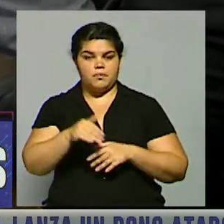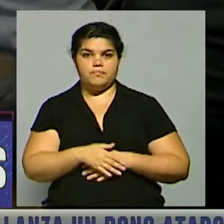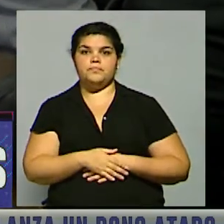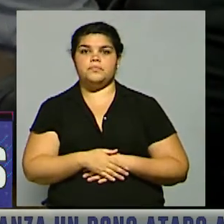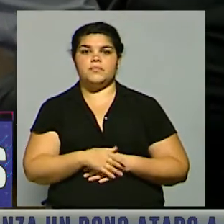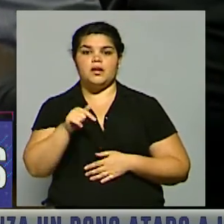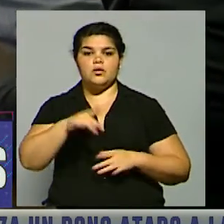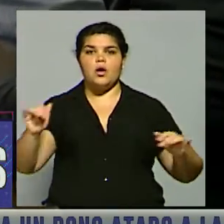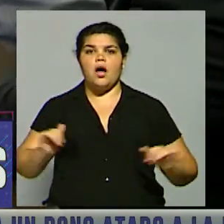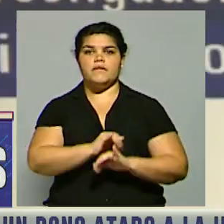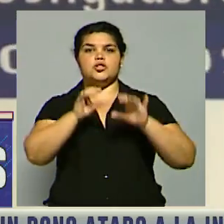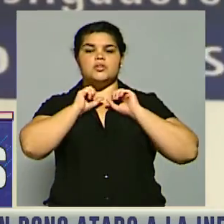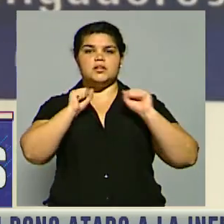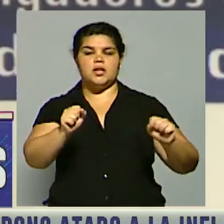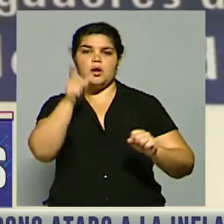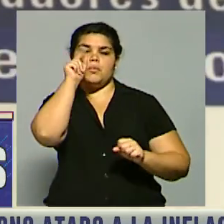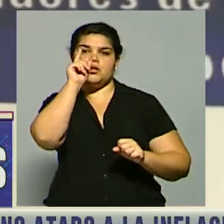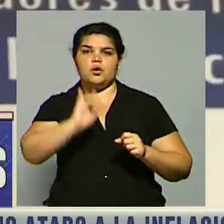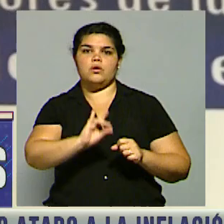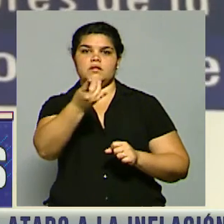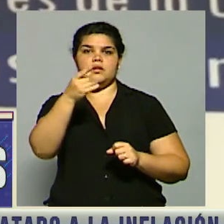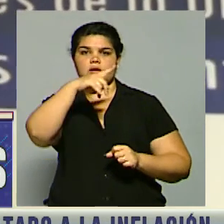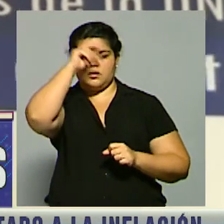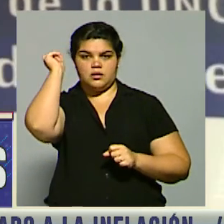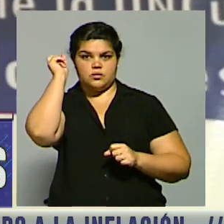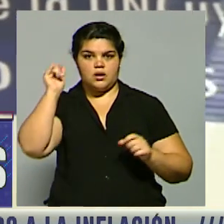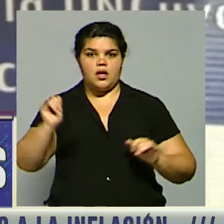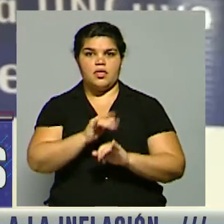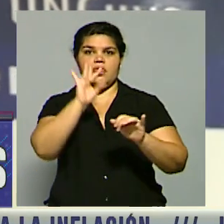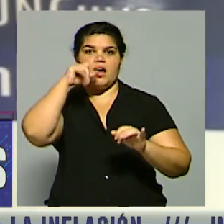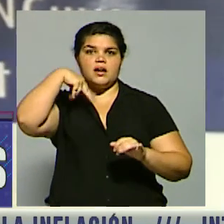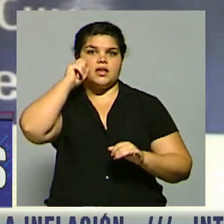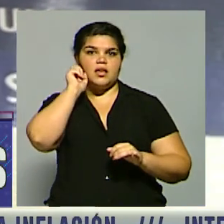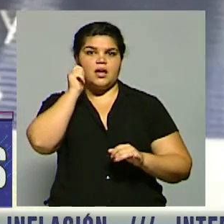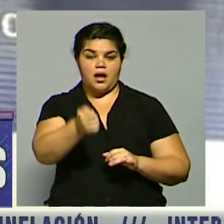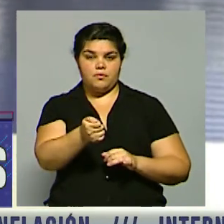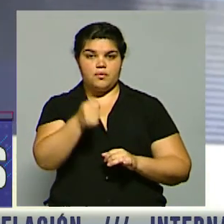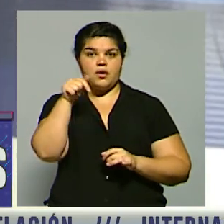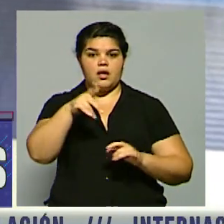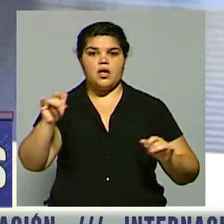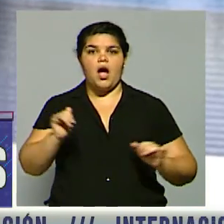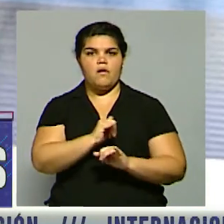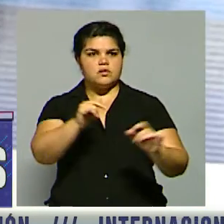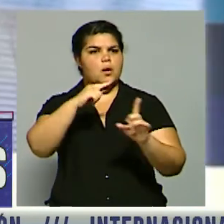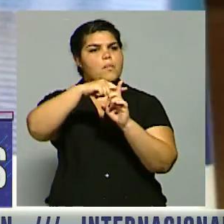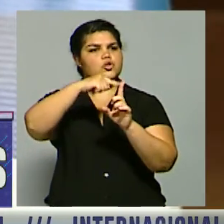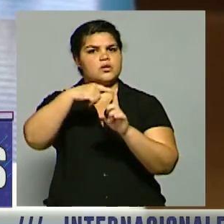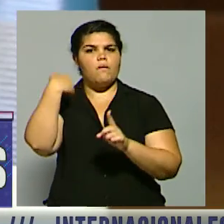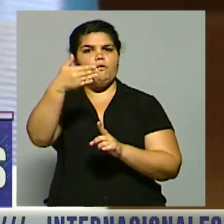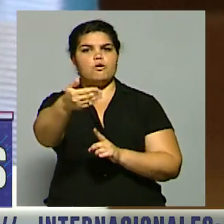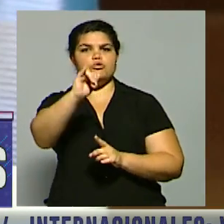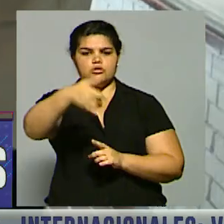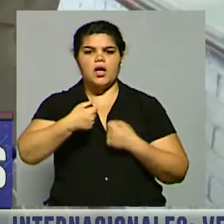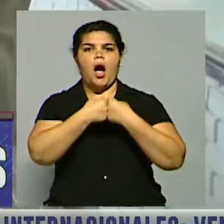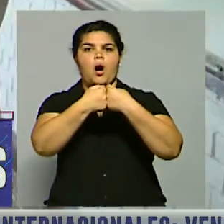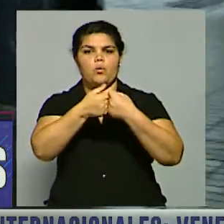Esto informó la secretaria de Políticas Universitarias Nacional, Dania Tabela, quien se mostró optimista en llegar a un